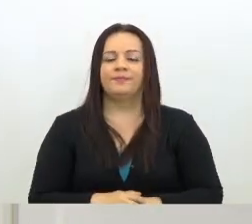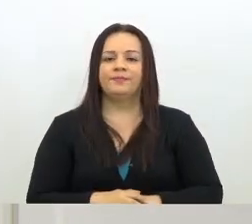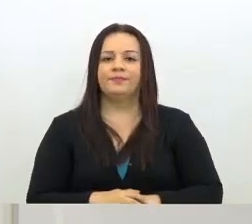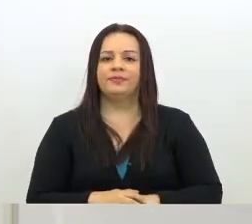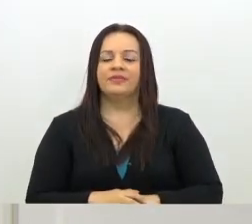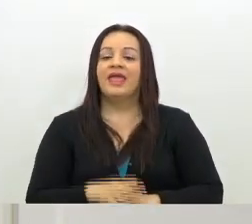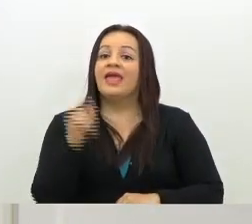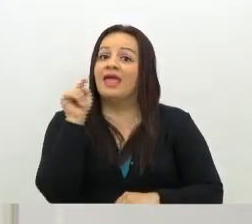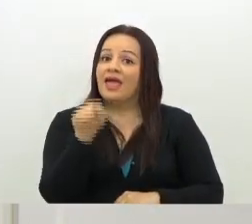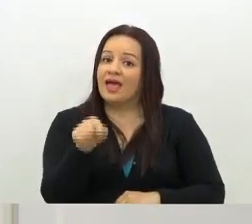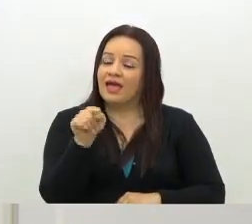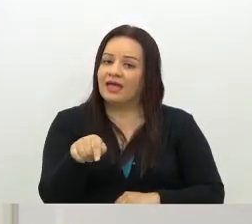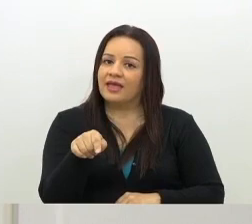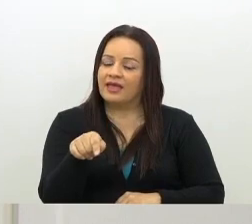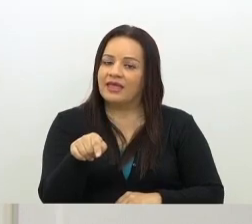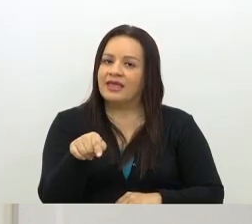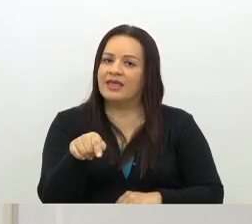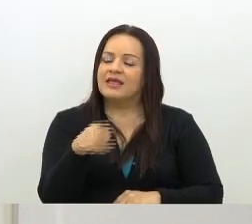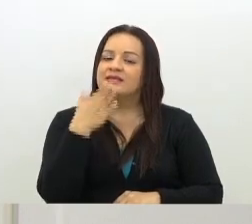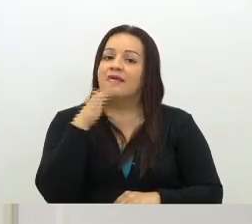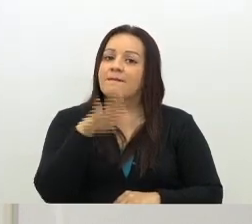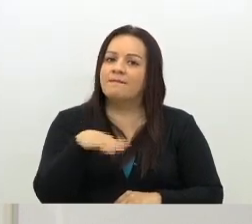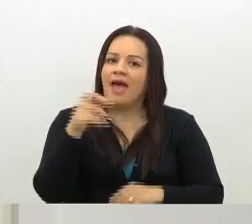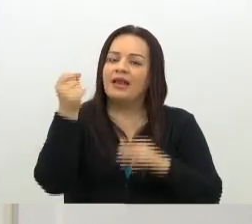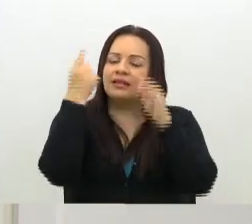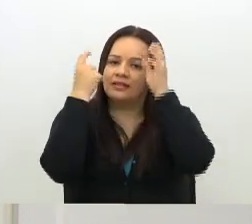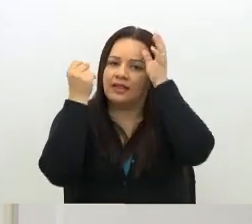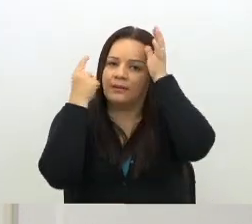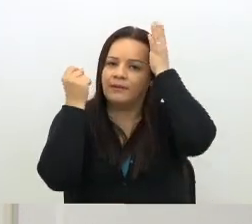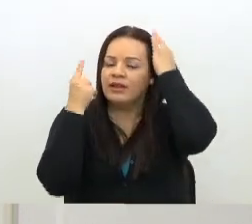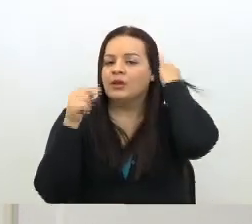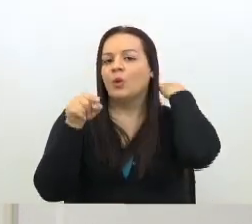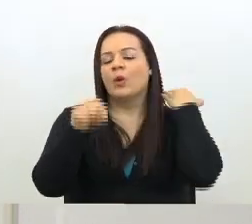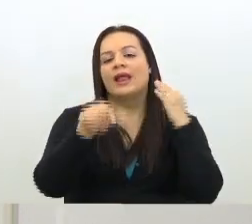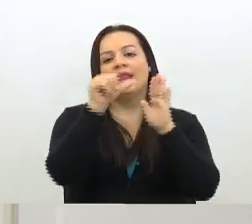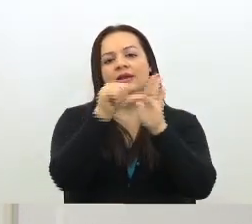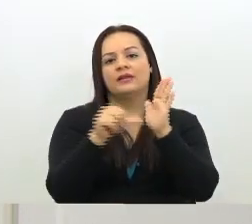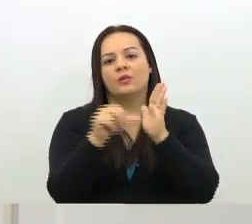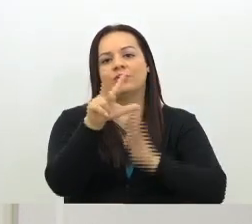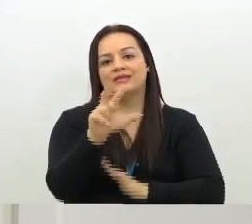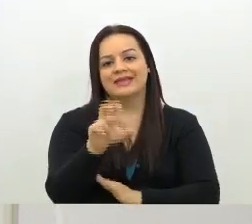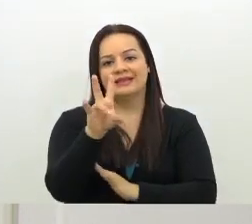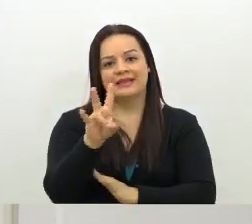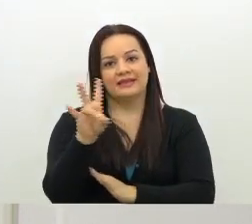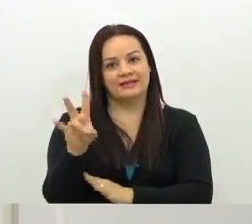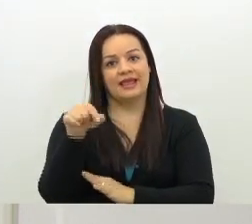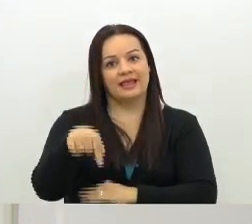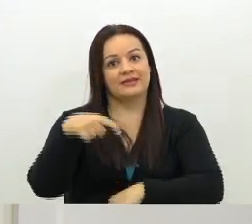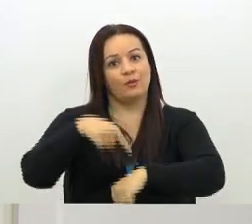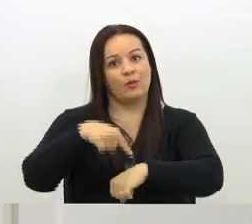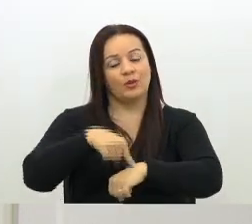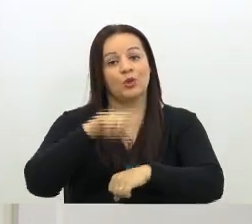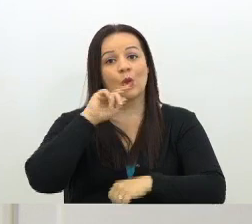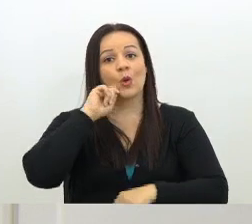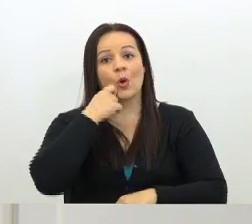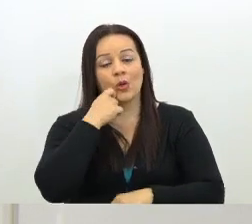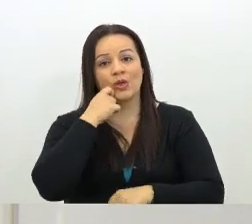Ahí se malinterpretó el artículo 377 vigente en ese momento del Código de